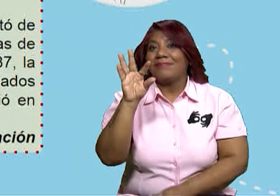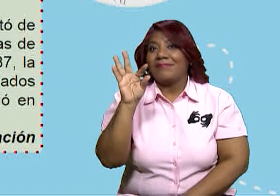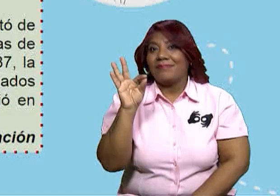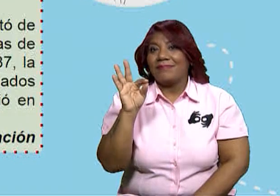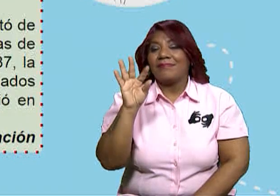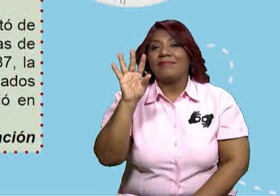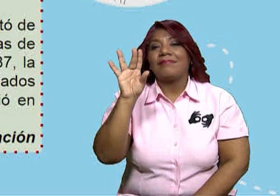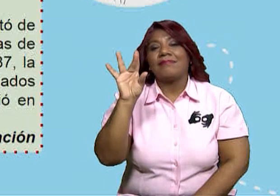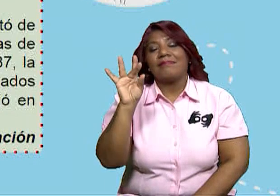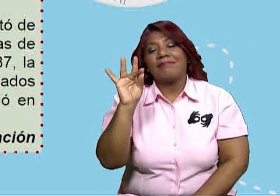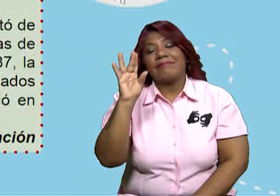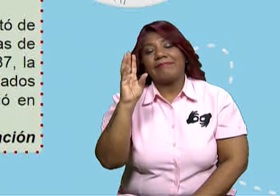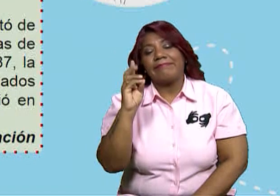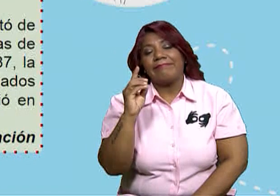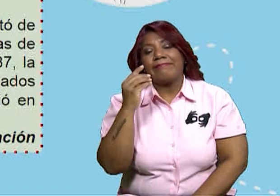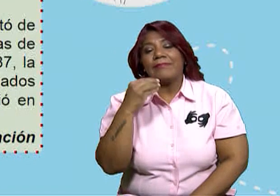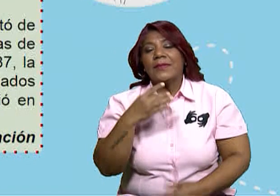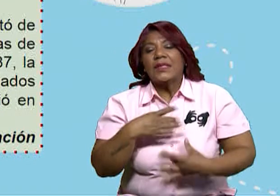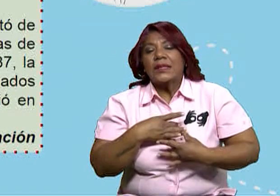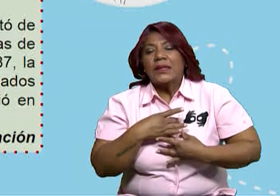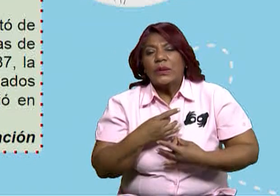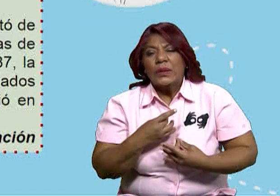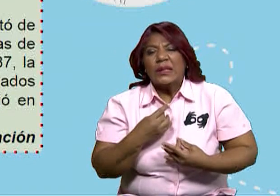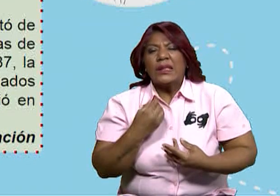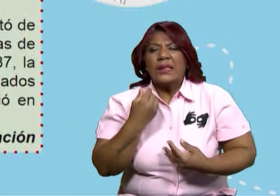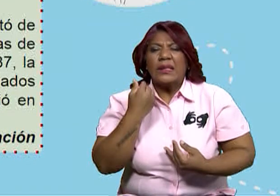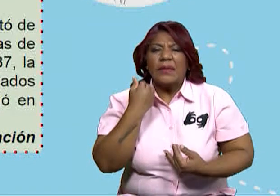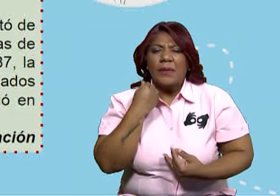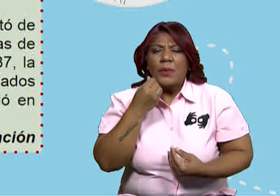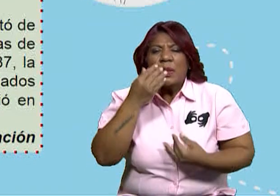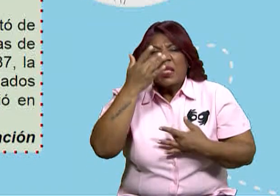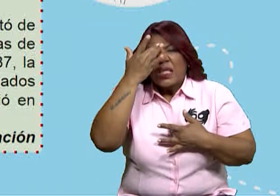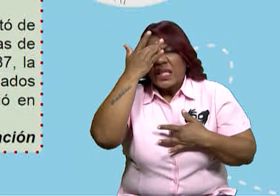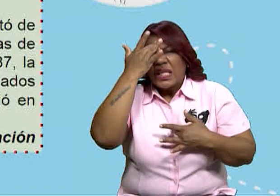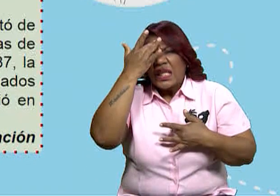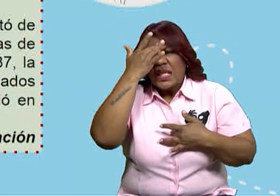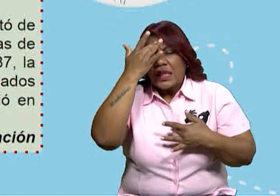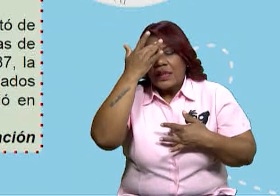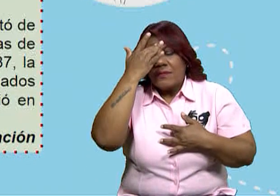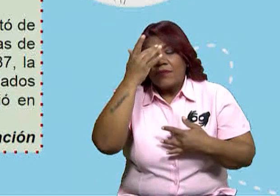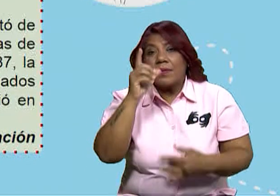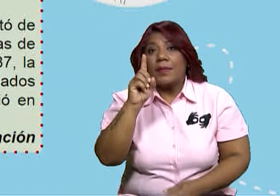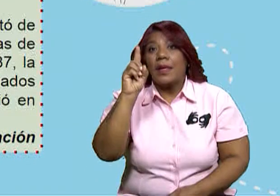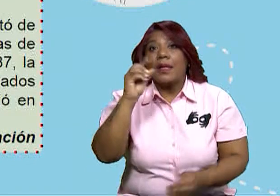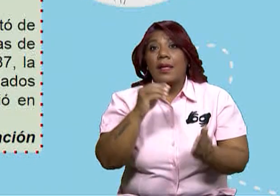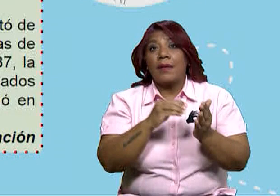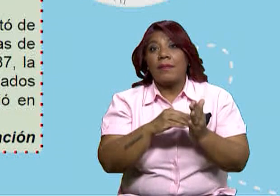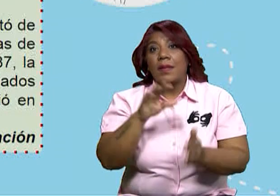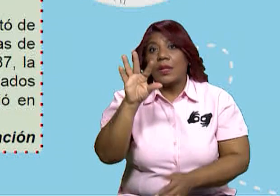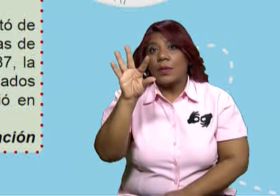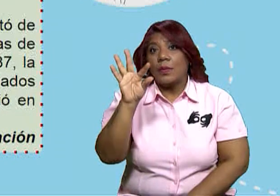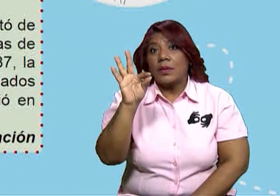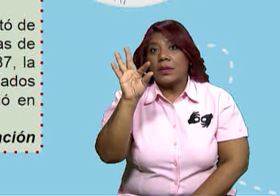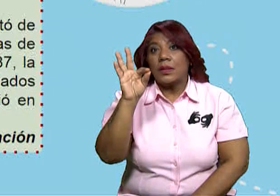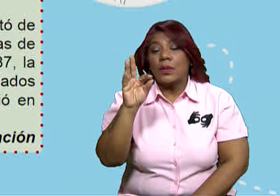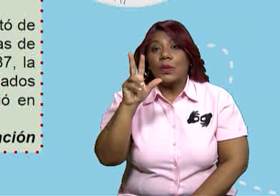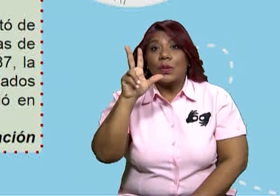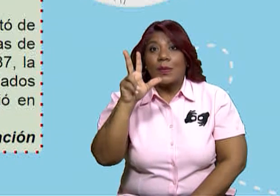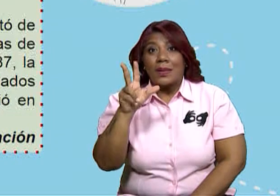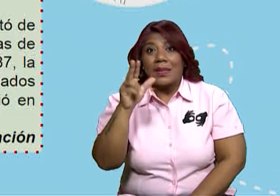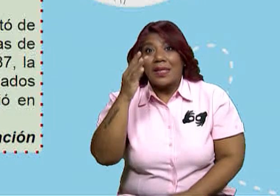salud comenzó a decaer. En 1993 se infectó de malaria en Nueva